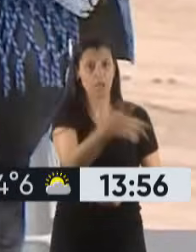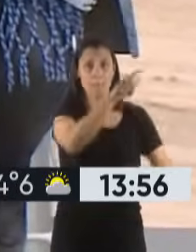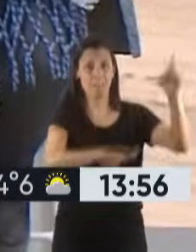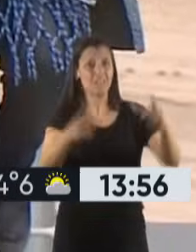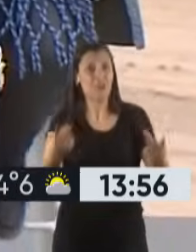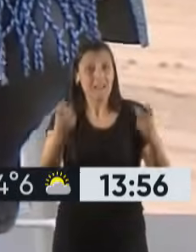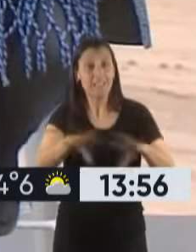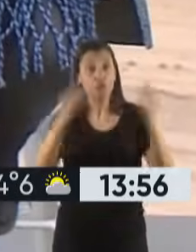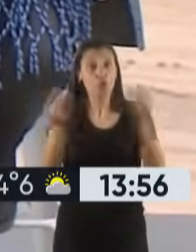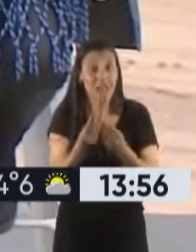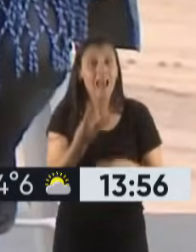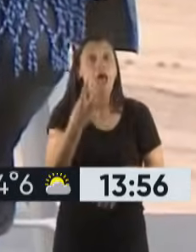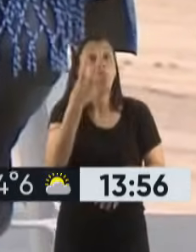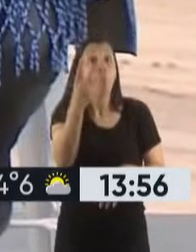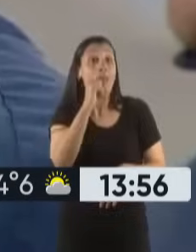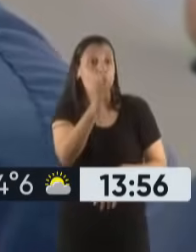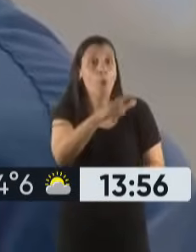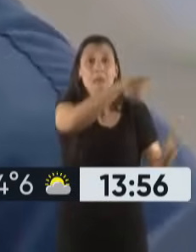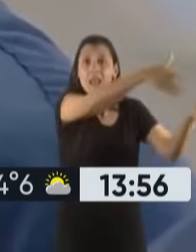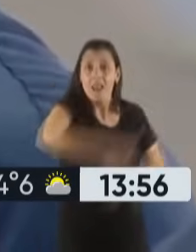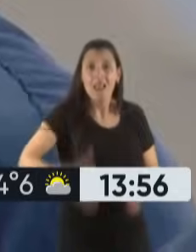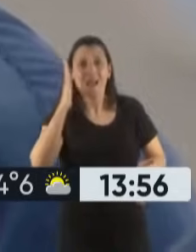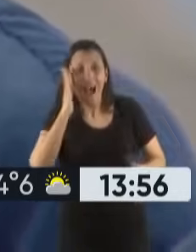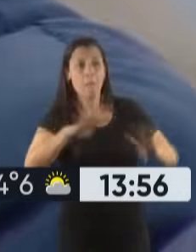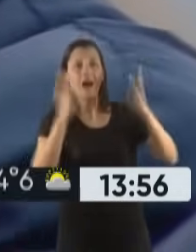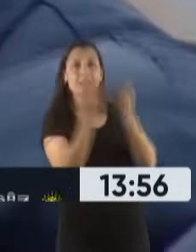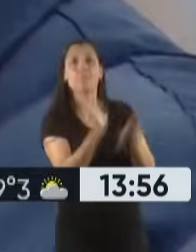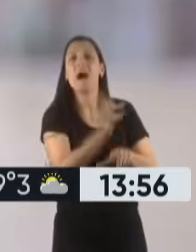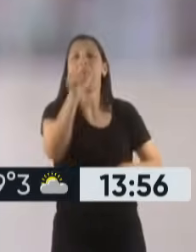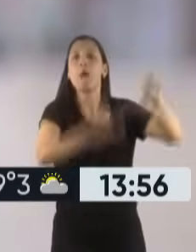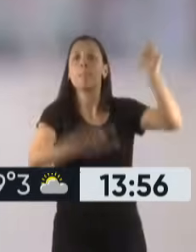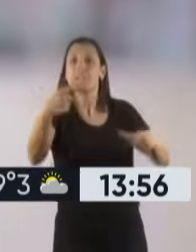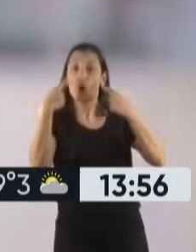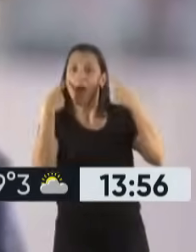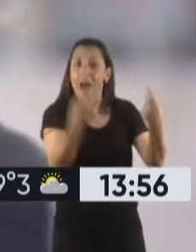necesitábamos 4.000 camas de terapia intensiva para atender a los argentinos.